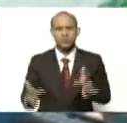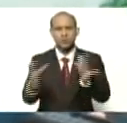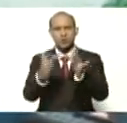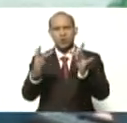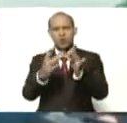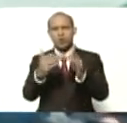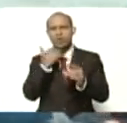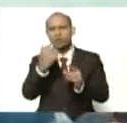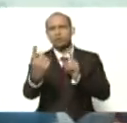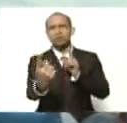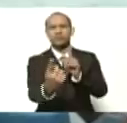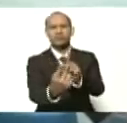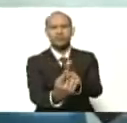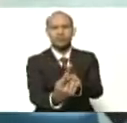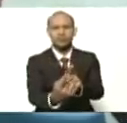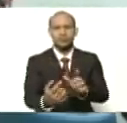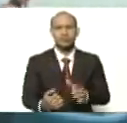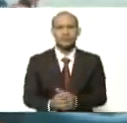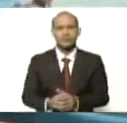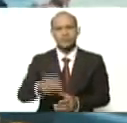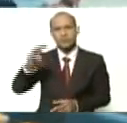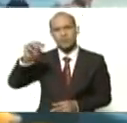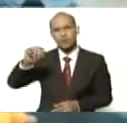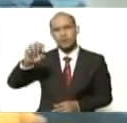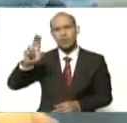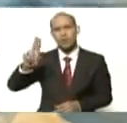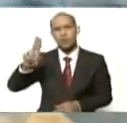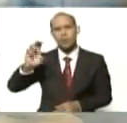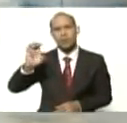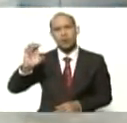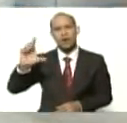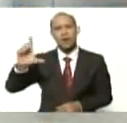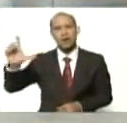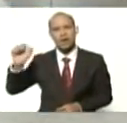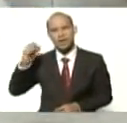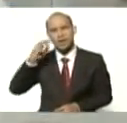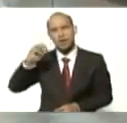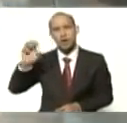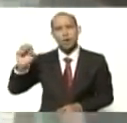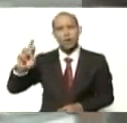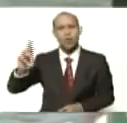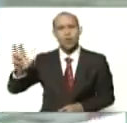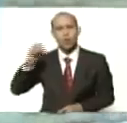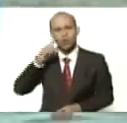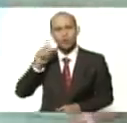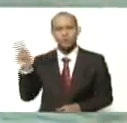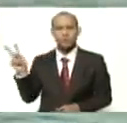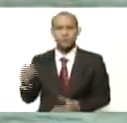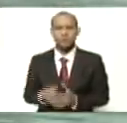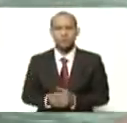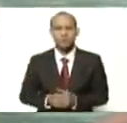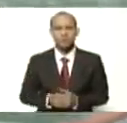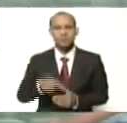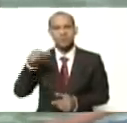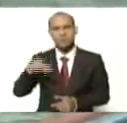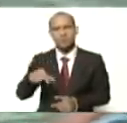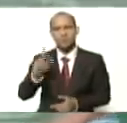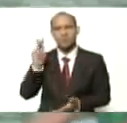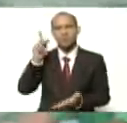porque ya estamos llegando aquí al muelle del morro presidente nos bajamos aquí y aquí estamos